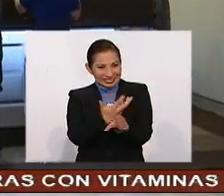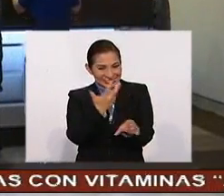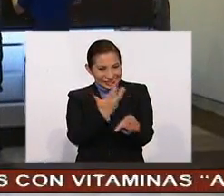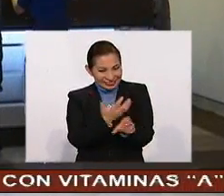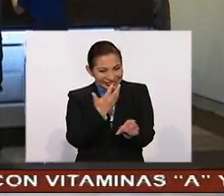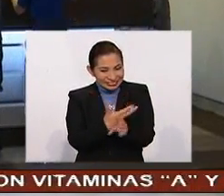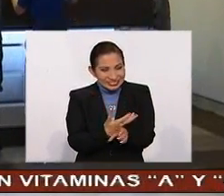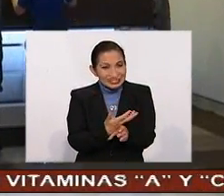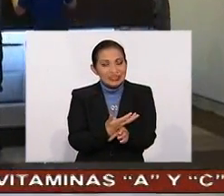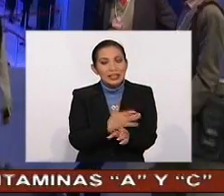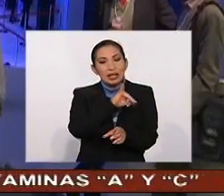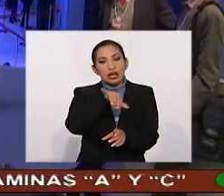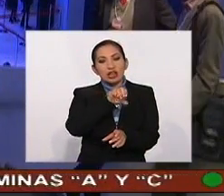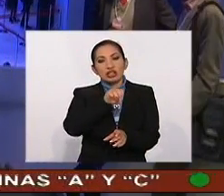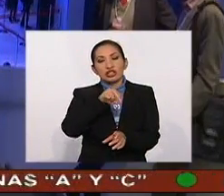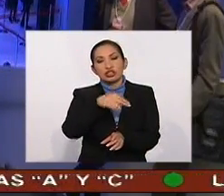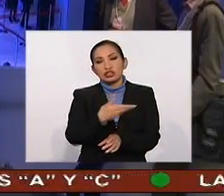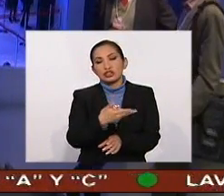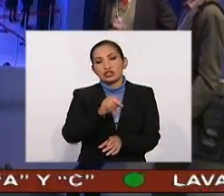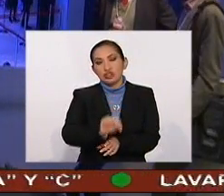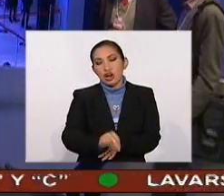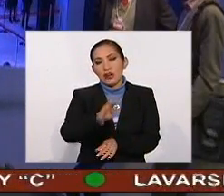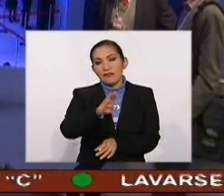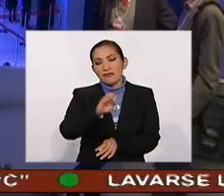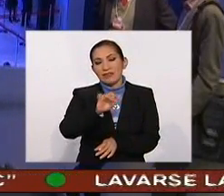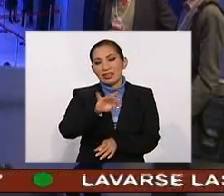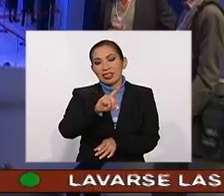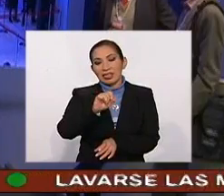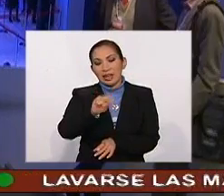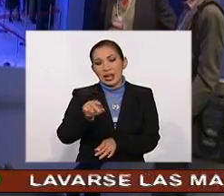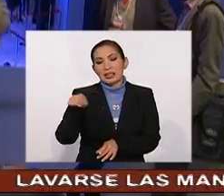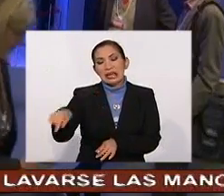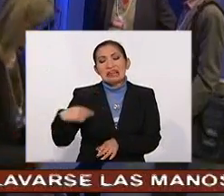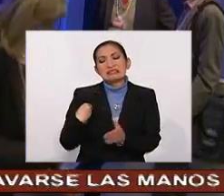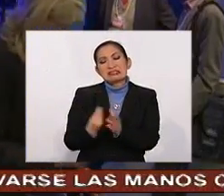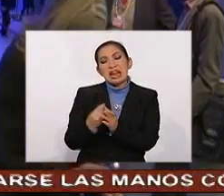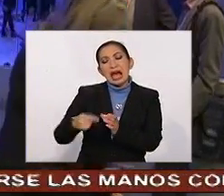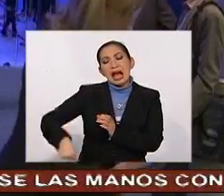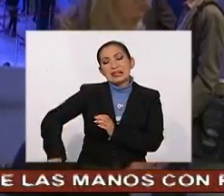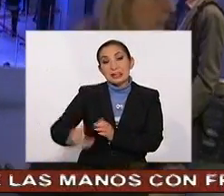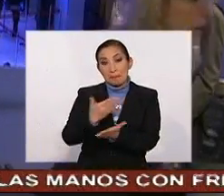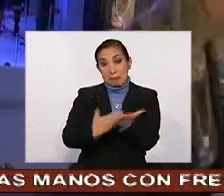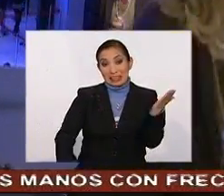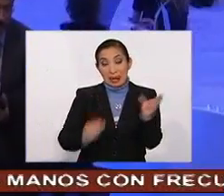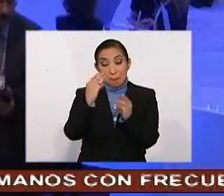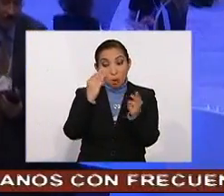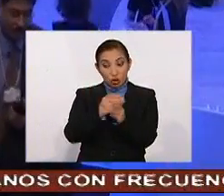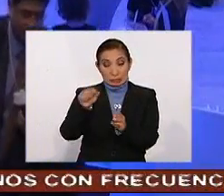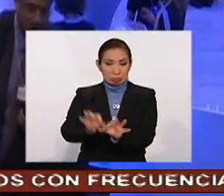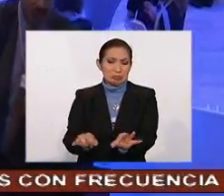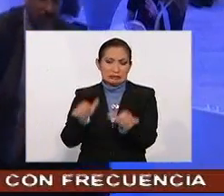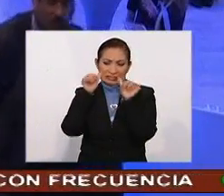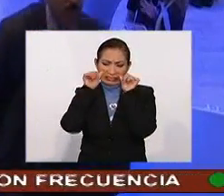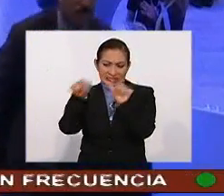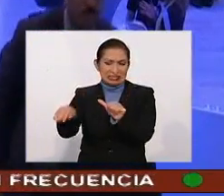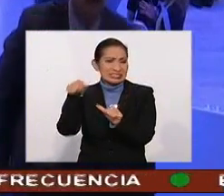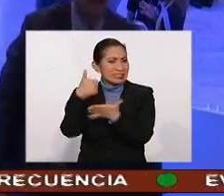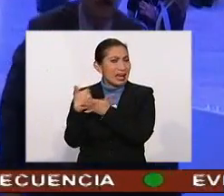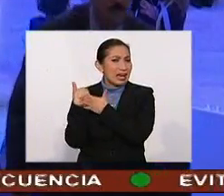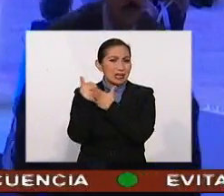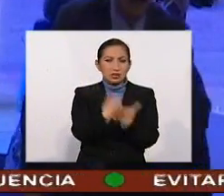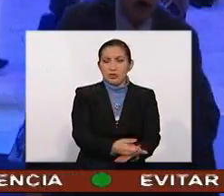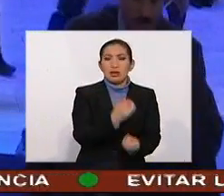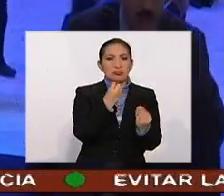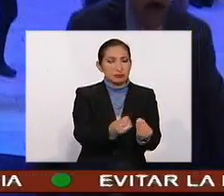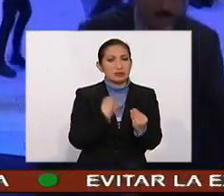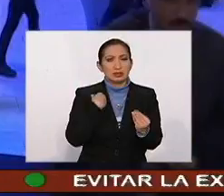Unidos, Joe Biden, respecto a la reconstrucción y la importancia que tiene la clase media en el mundo. Dijo que era lo mejor para la democracia, y una frase que aquí